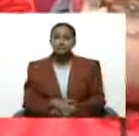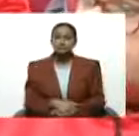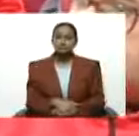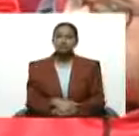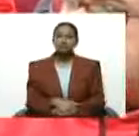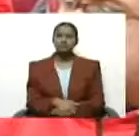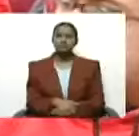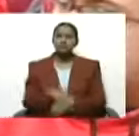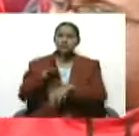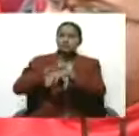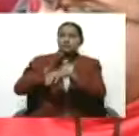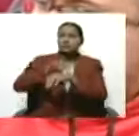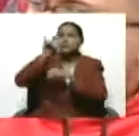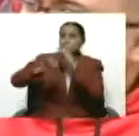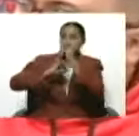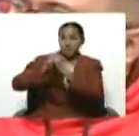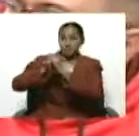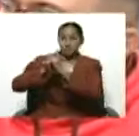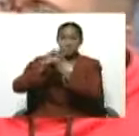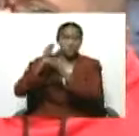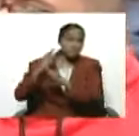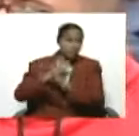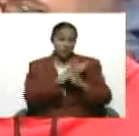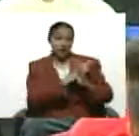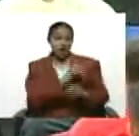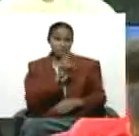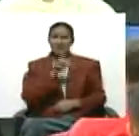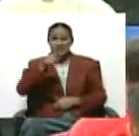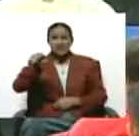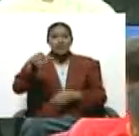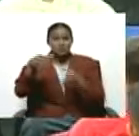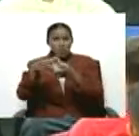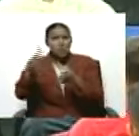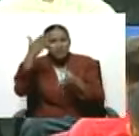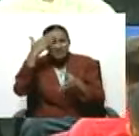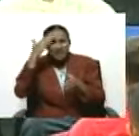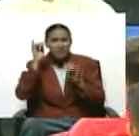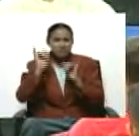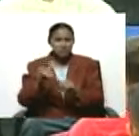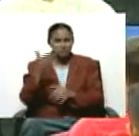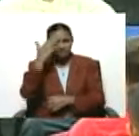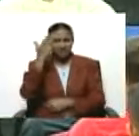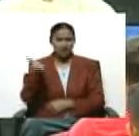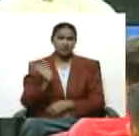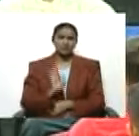Pidiendo sanciones, pidiendo bloqueos. Eso lo saben hasta ellos mismos. Mira,